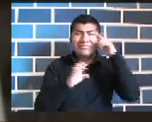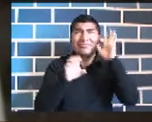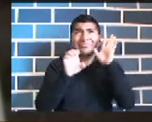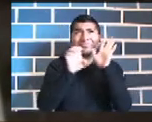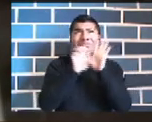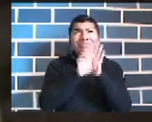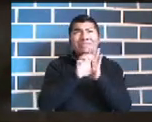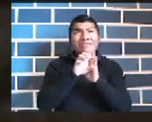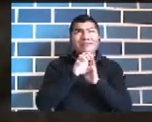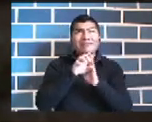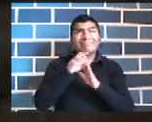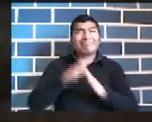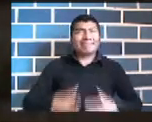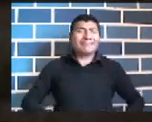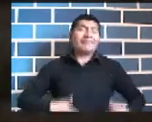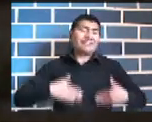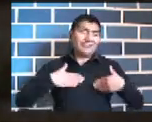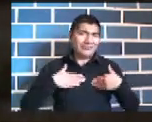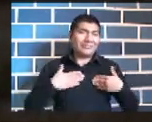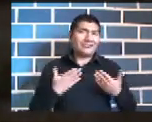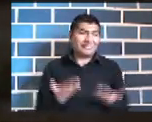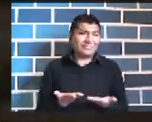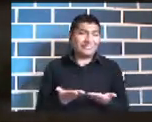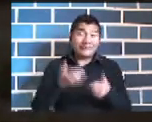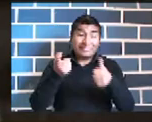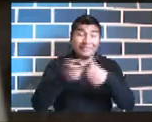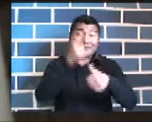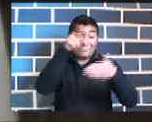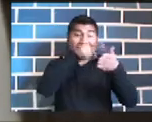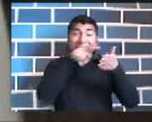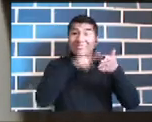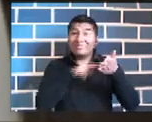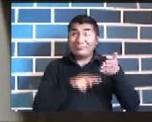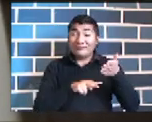ejemplo y esa vida. La primera lectura